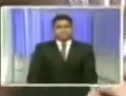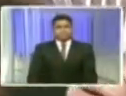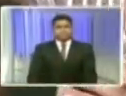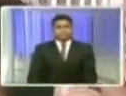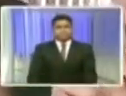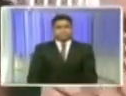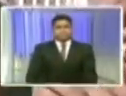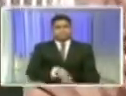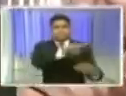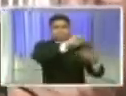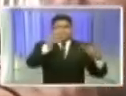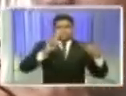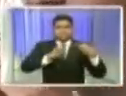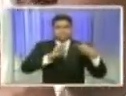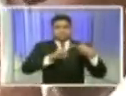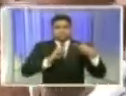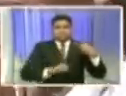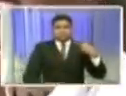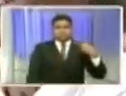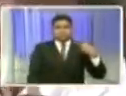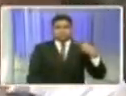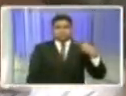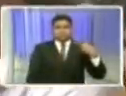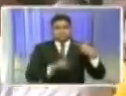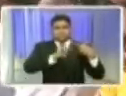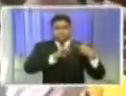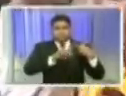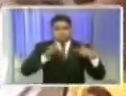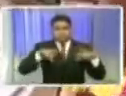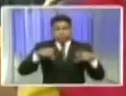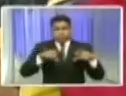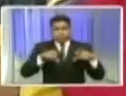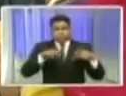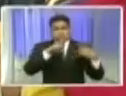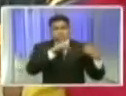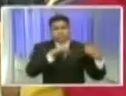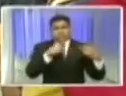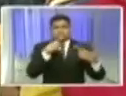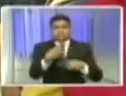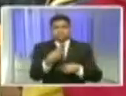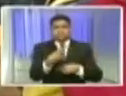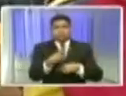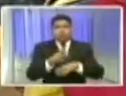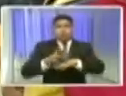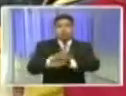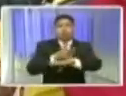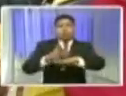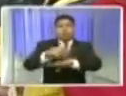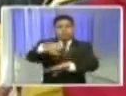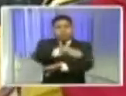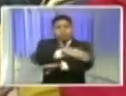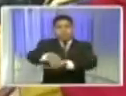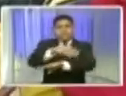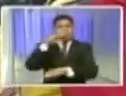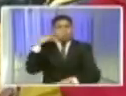Esa segunda línea, vamos a llamarla gobierno de calle juvenil. Es que la juventud sale a la